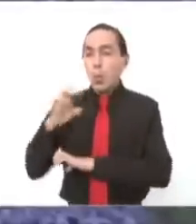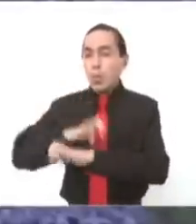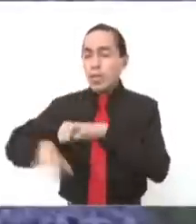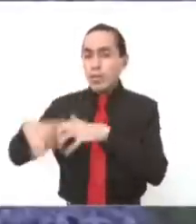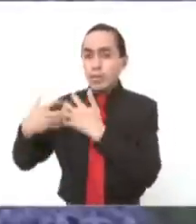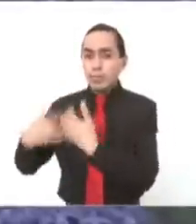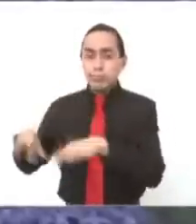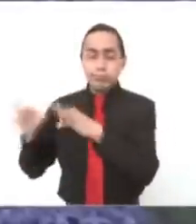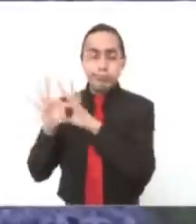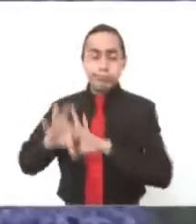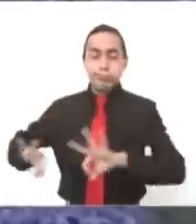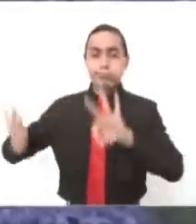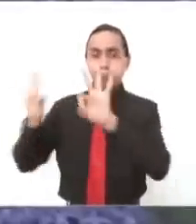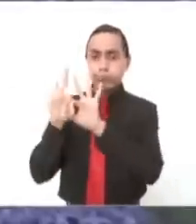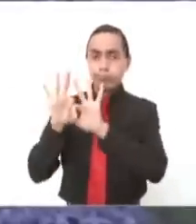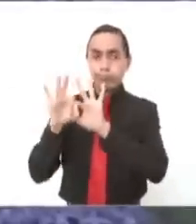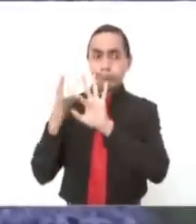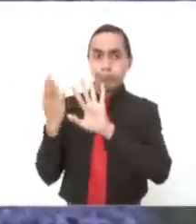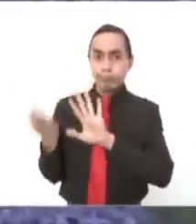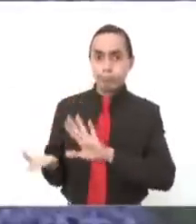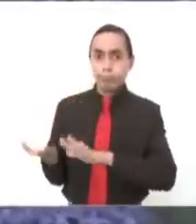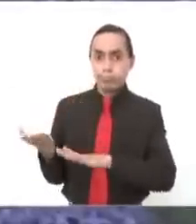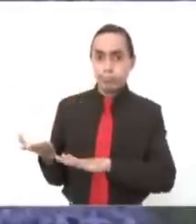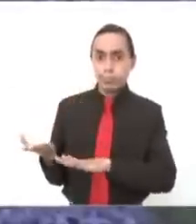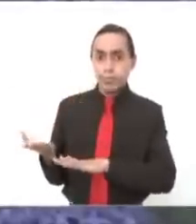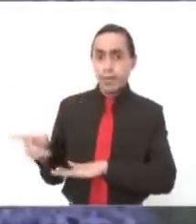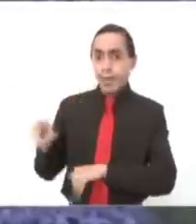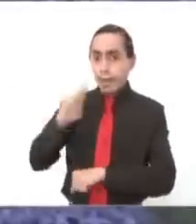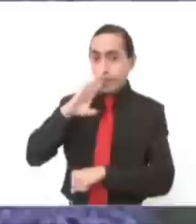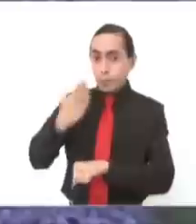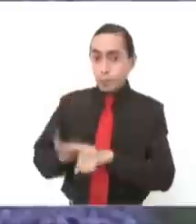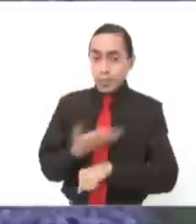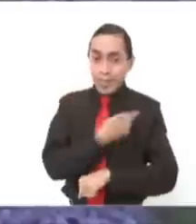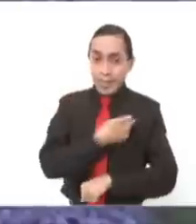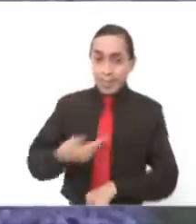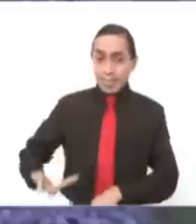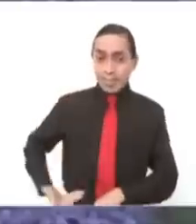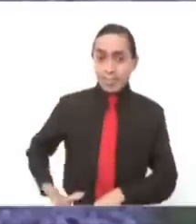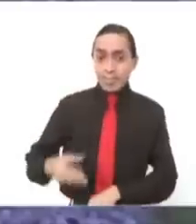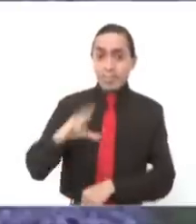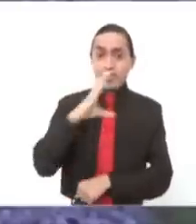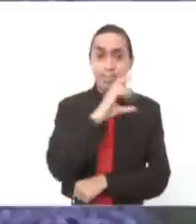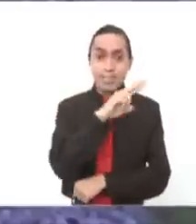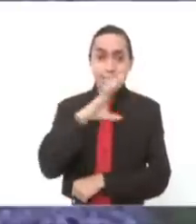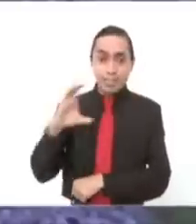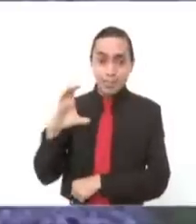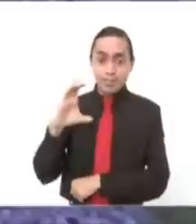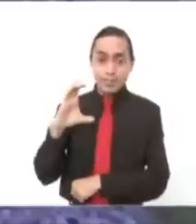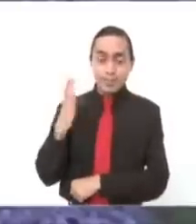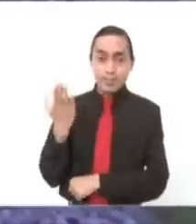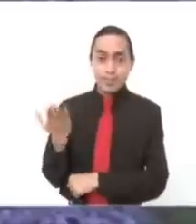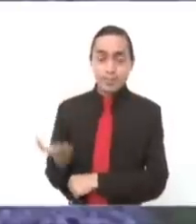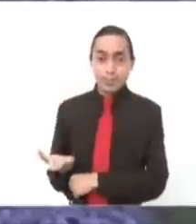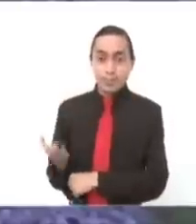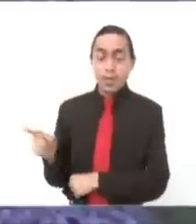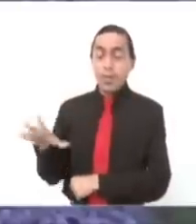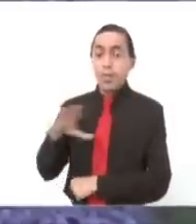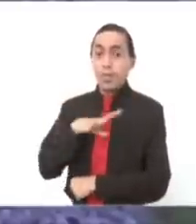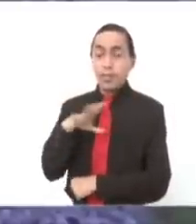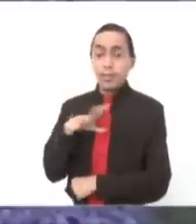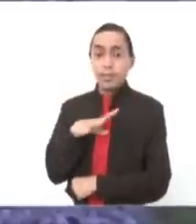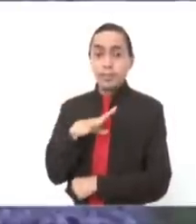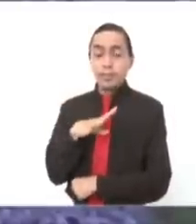muy importante y que el gerente, el presidente de CRRC, tiene